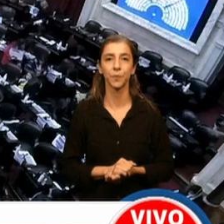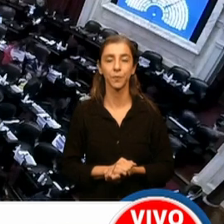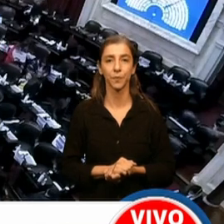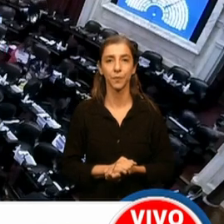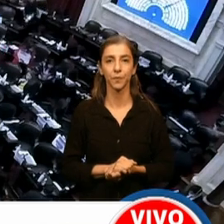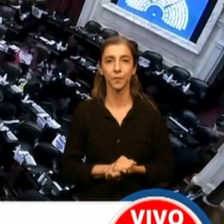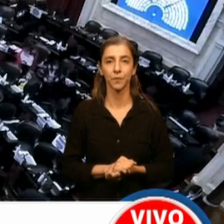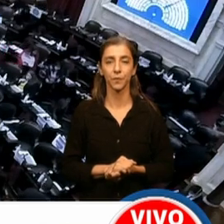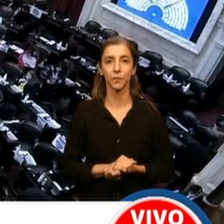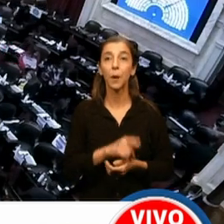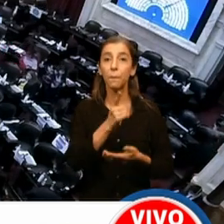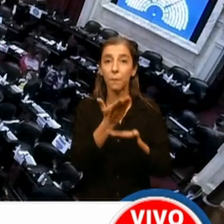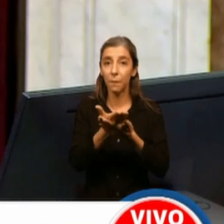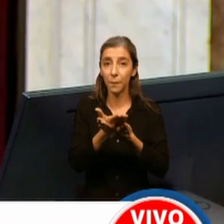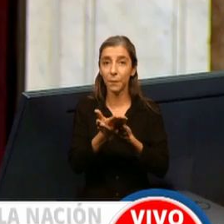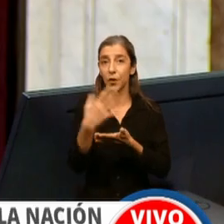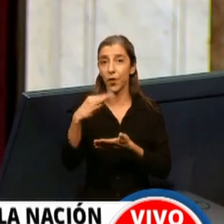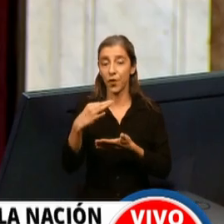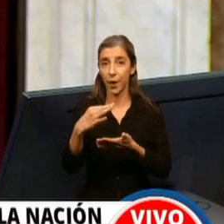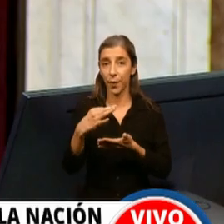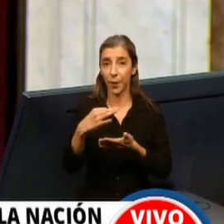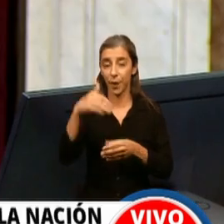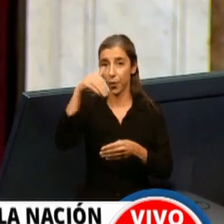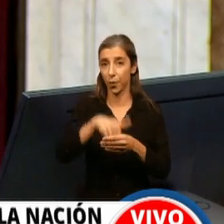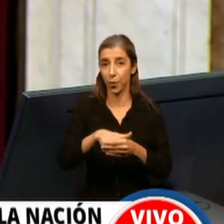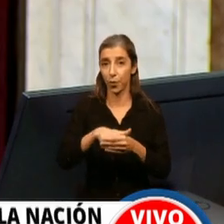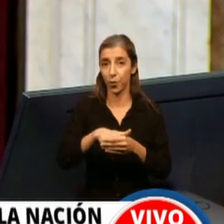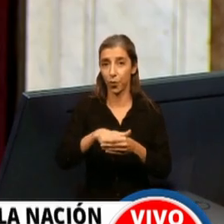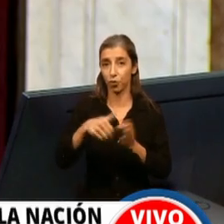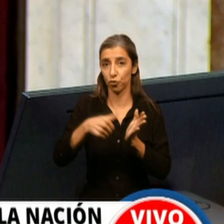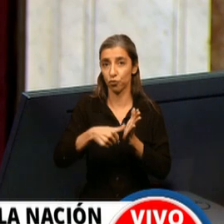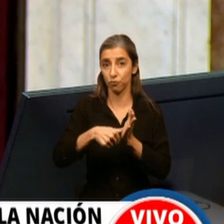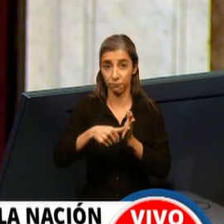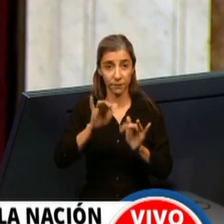la emoción de órdenes con votación nominal así que